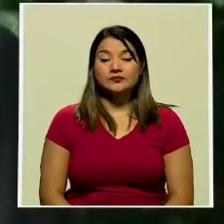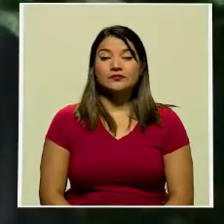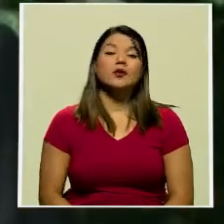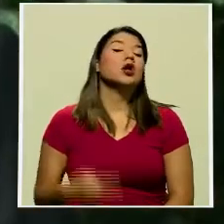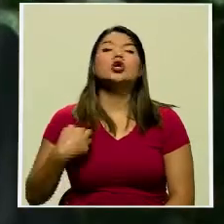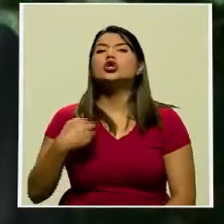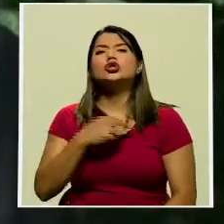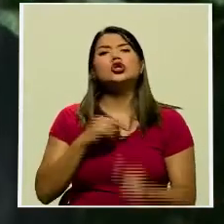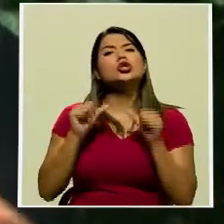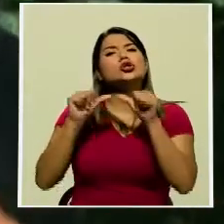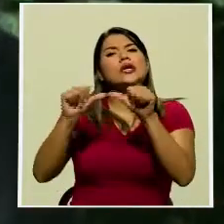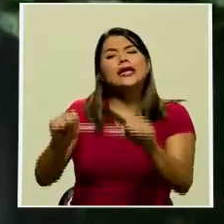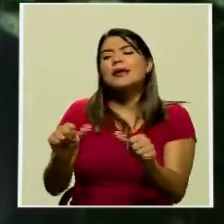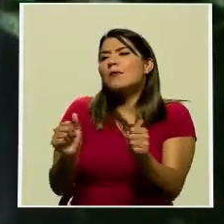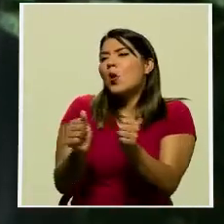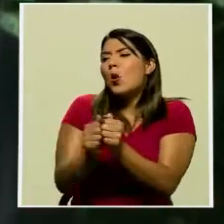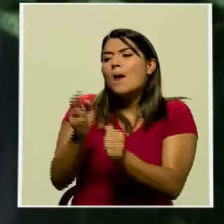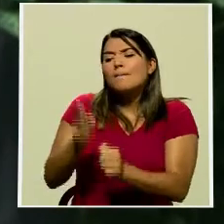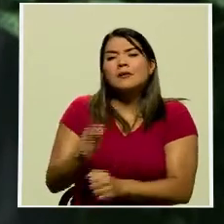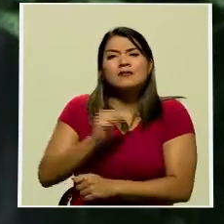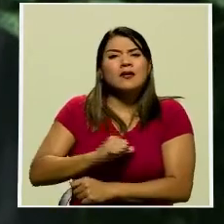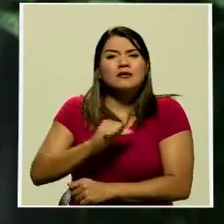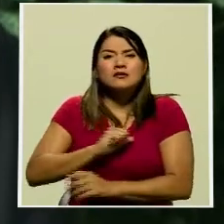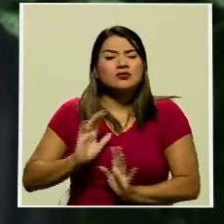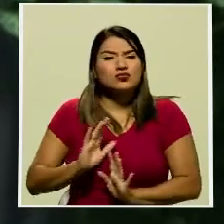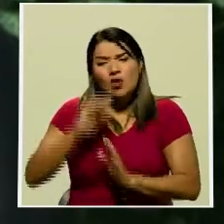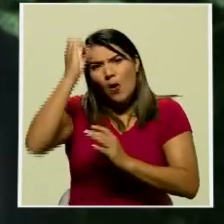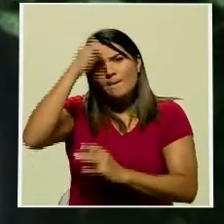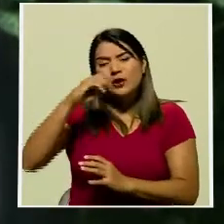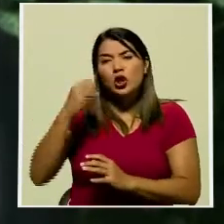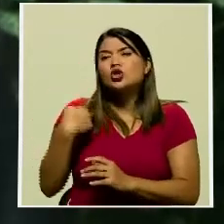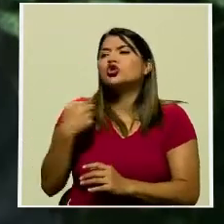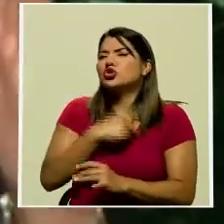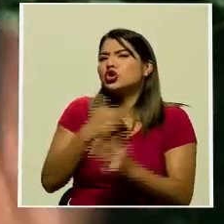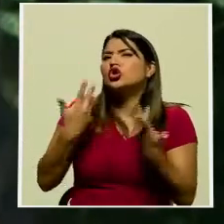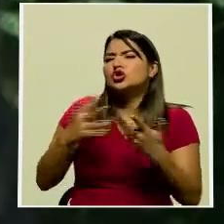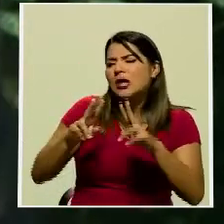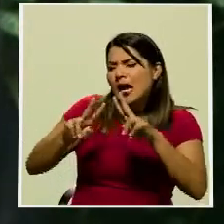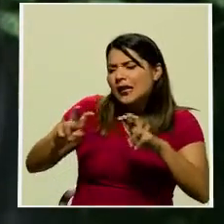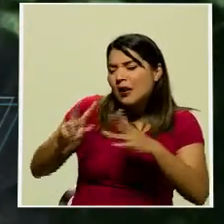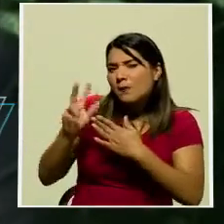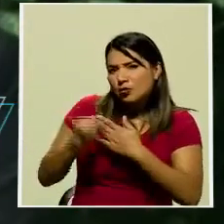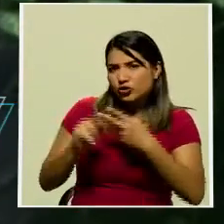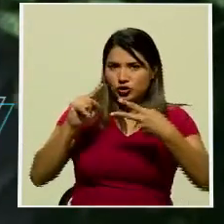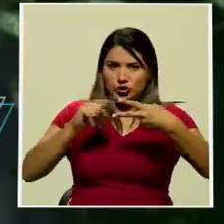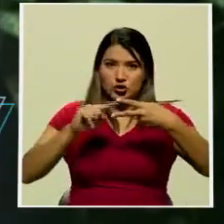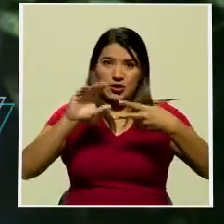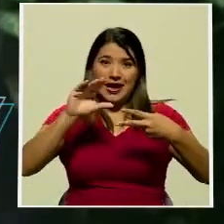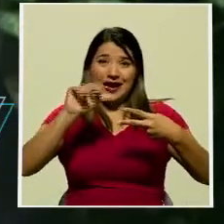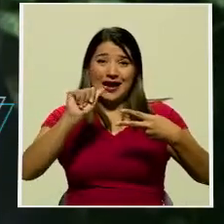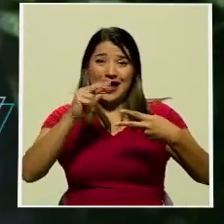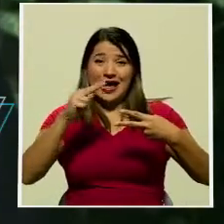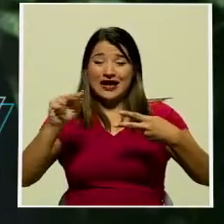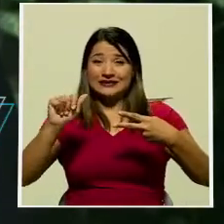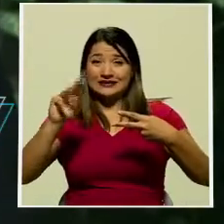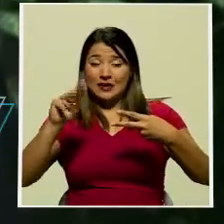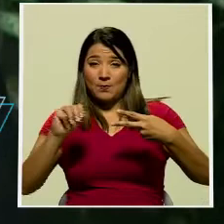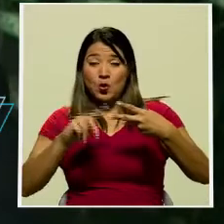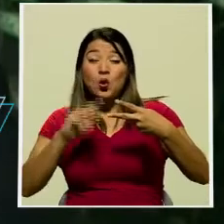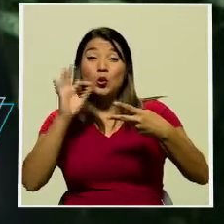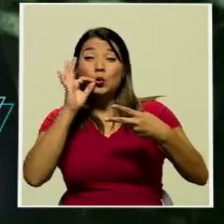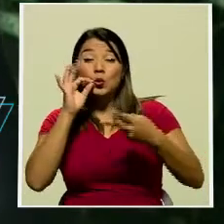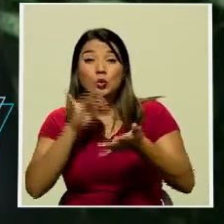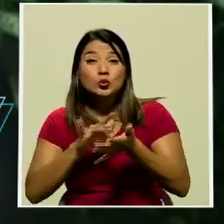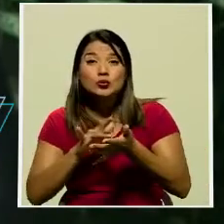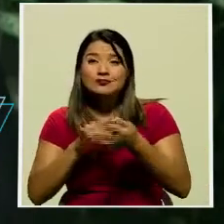Mantenemos nuestra posición porque ya nosotros hemos estudiado el proyecto, estamos hablando de dos, cáñamo industrial y cannabis con THC. Este proyecto no